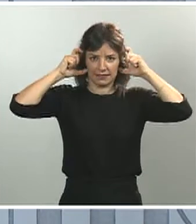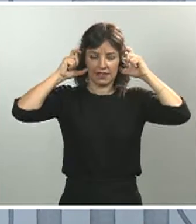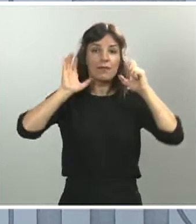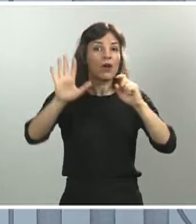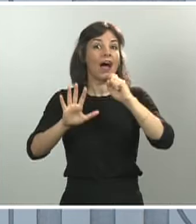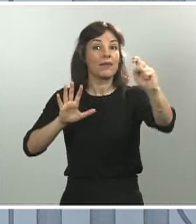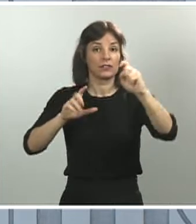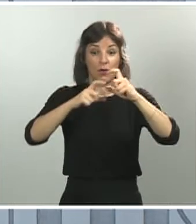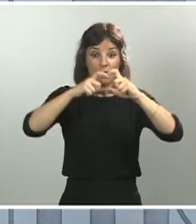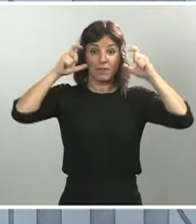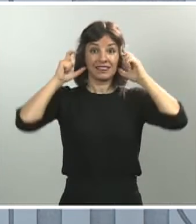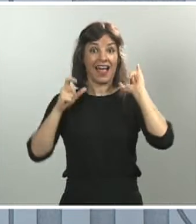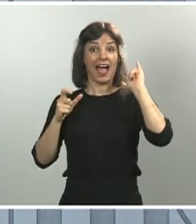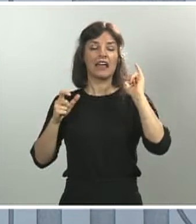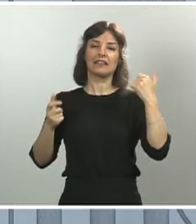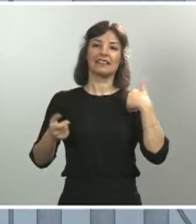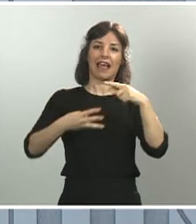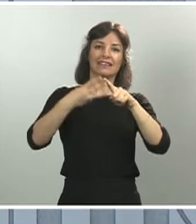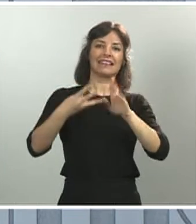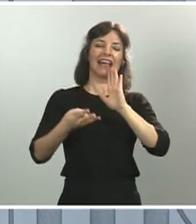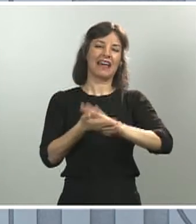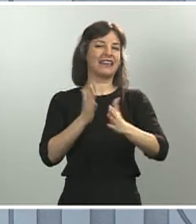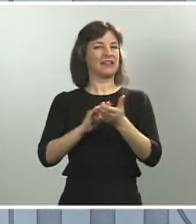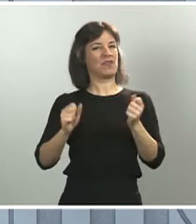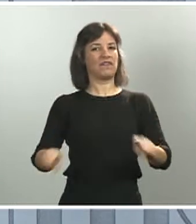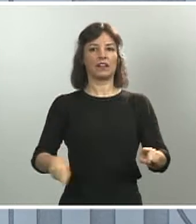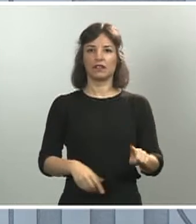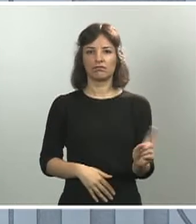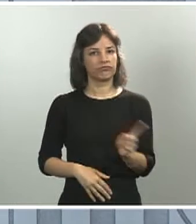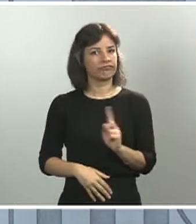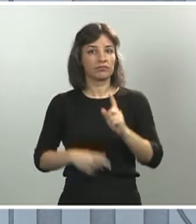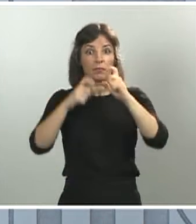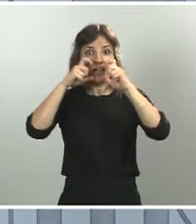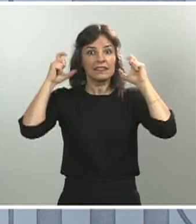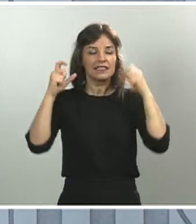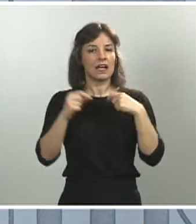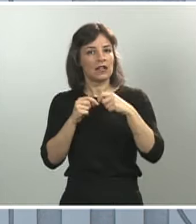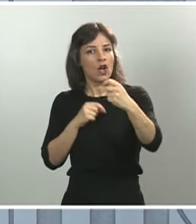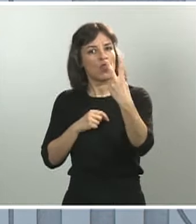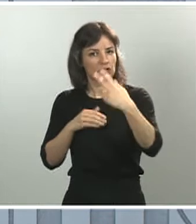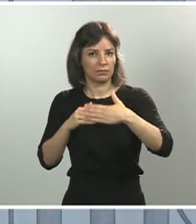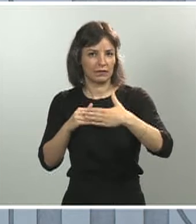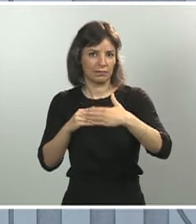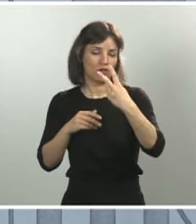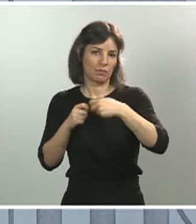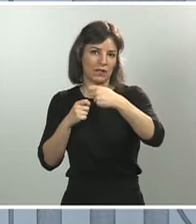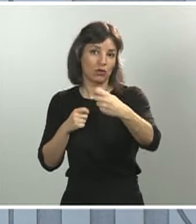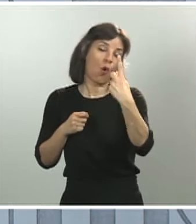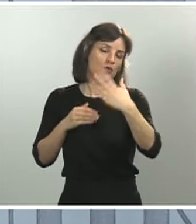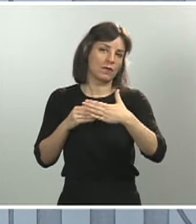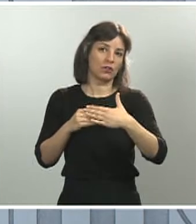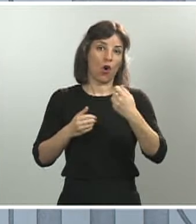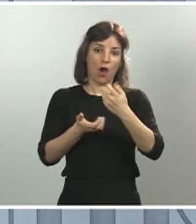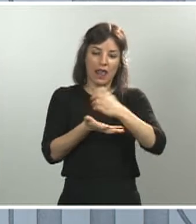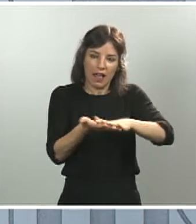ningún caso el cumplimiento de la distancia interpersonal de 2 metros, si puede ser, sino como mínimo de 1 metro, del lavado frecuente, muy frecuente de manos y de la higiene